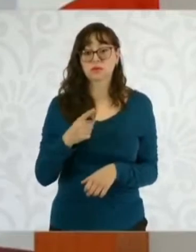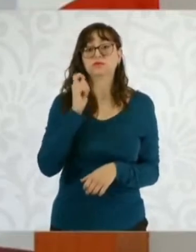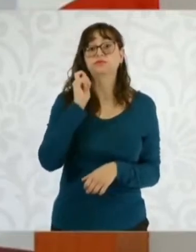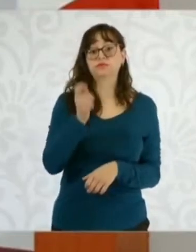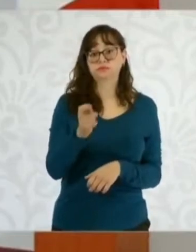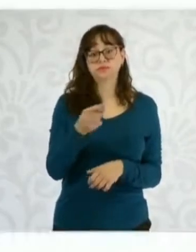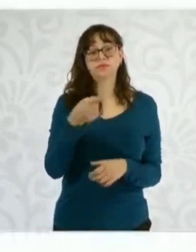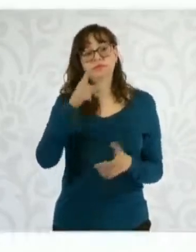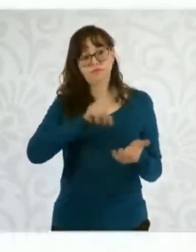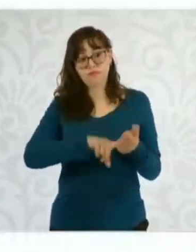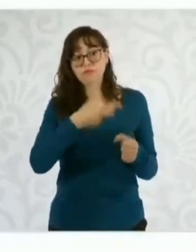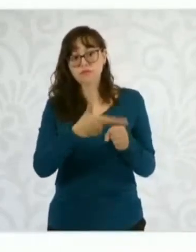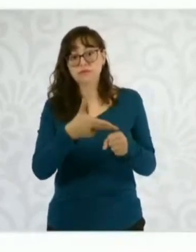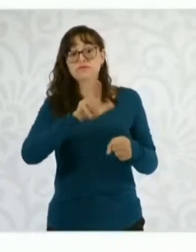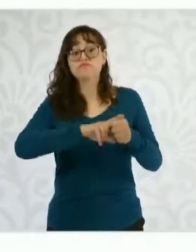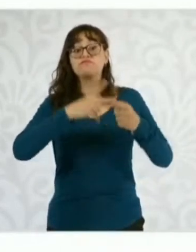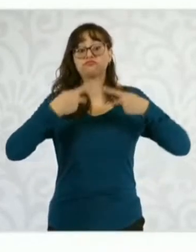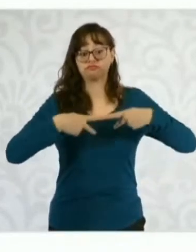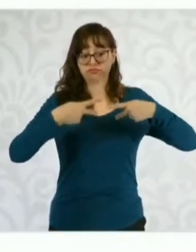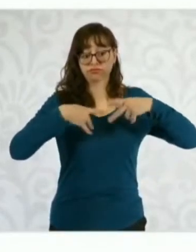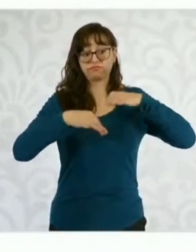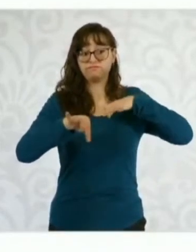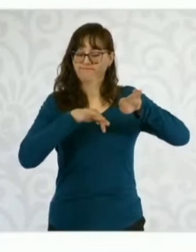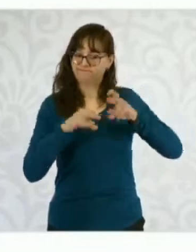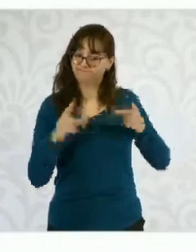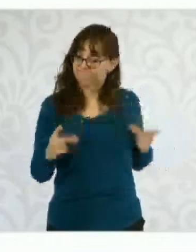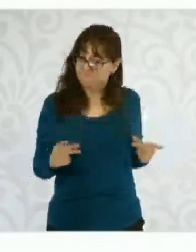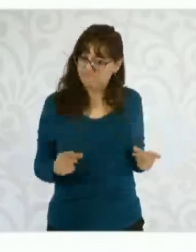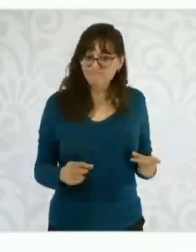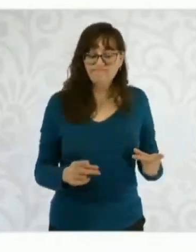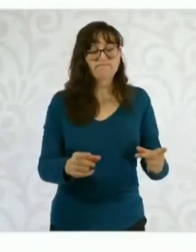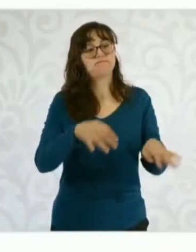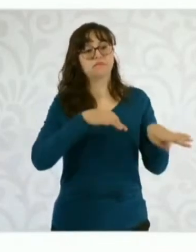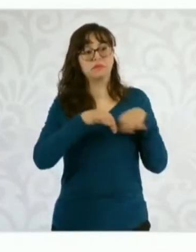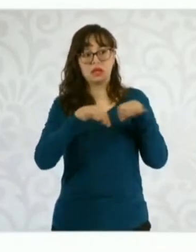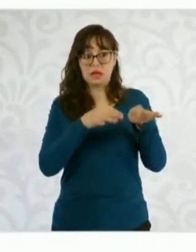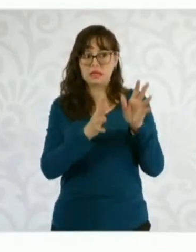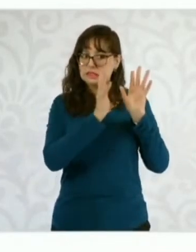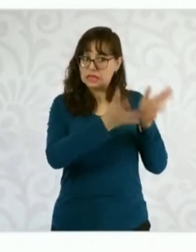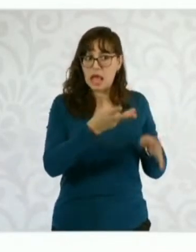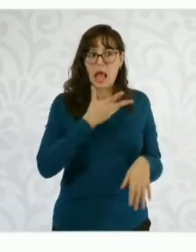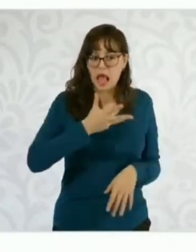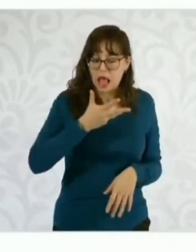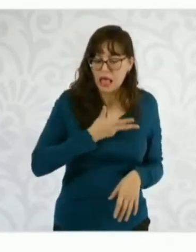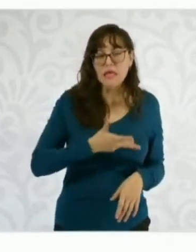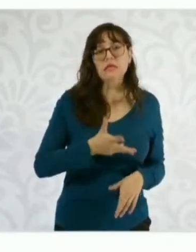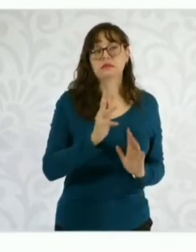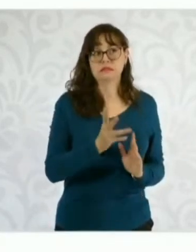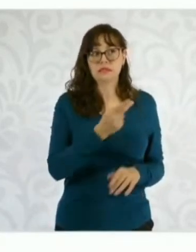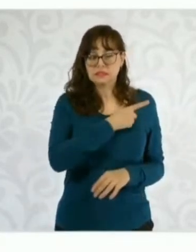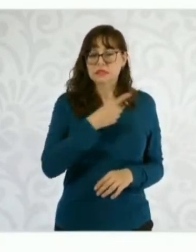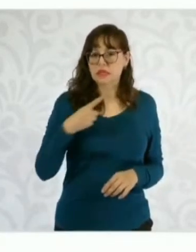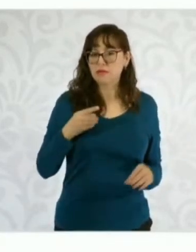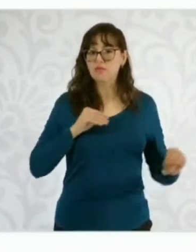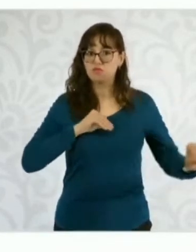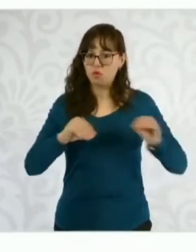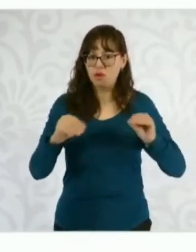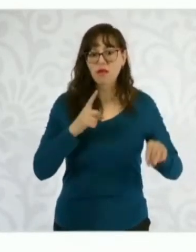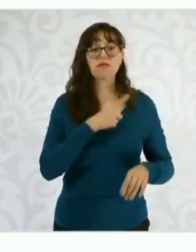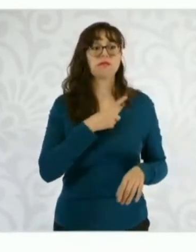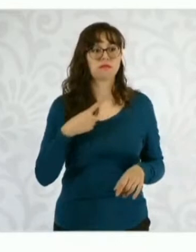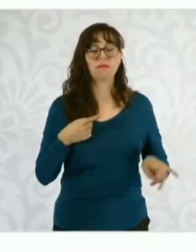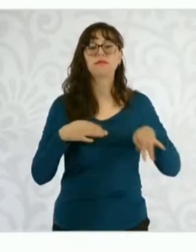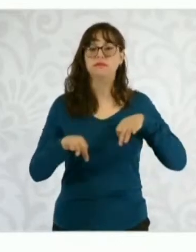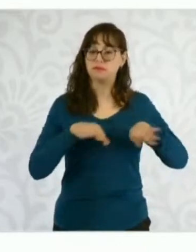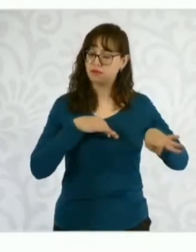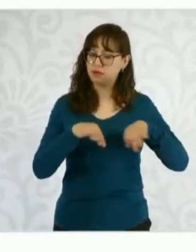máximo al personal que tenemos, así como a la propia infraestructura que ya tenemos en las clínicas y hospitales de nuestro país. Por eso